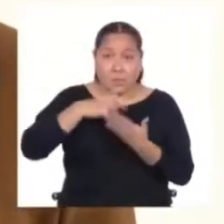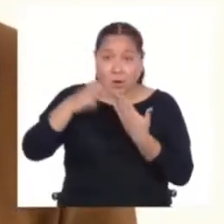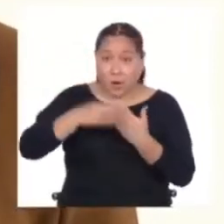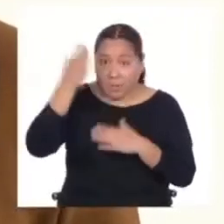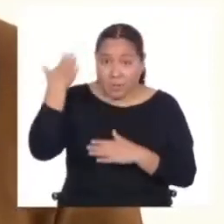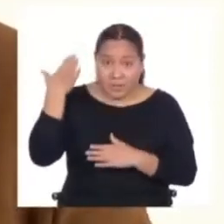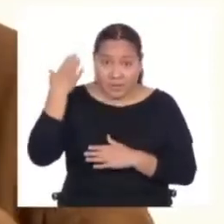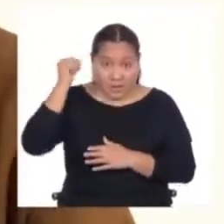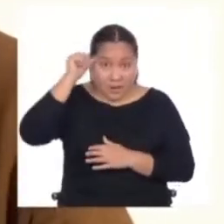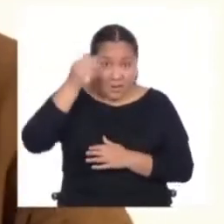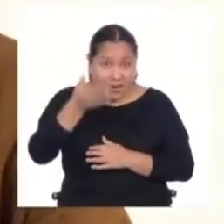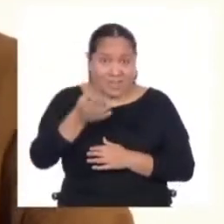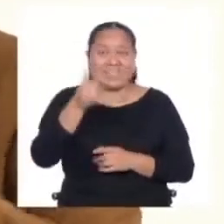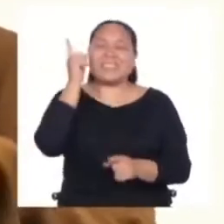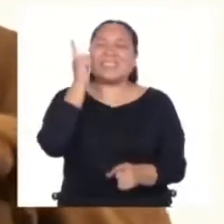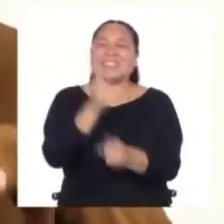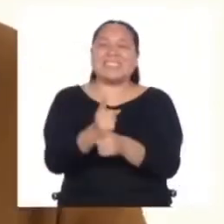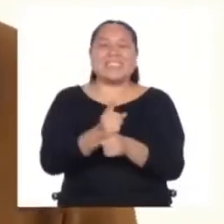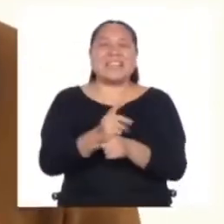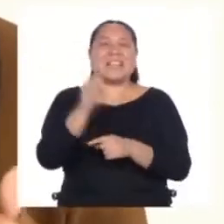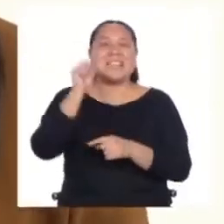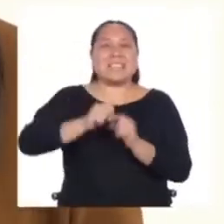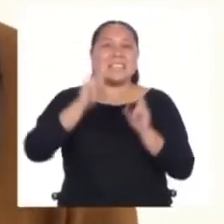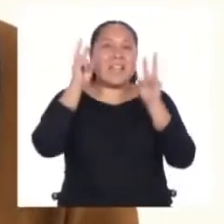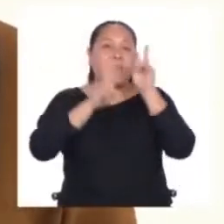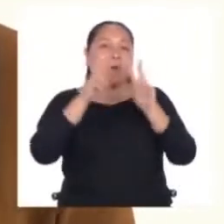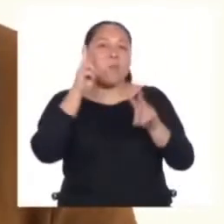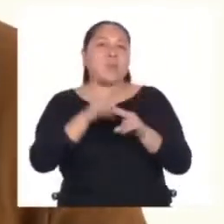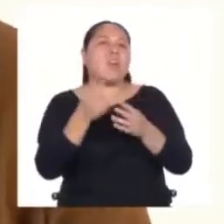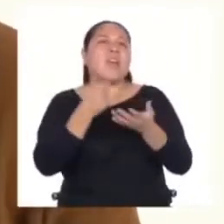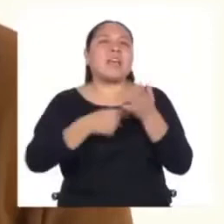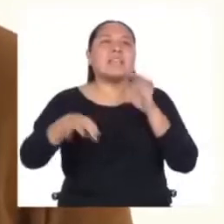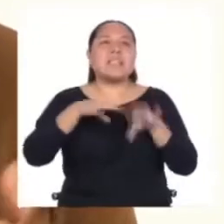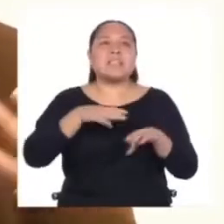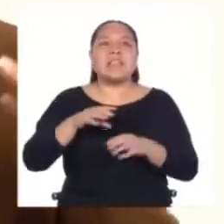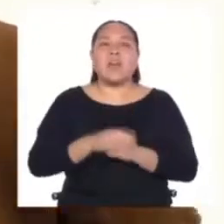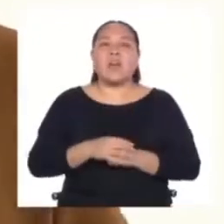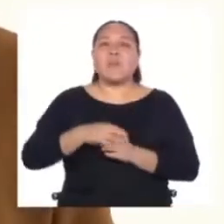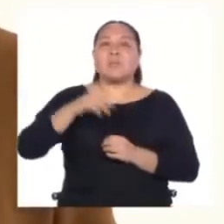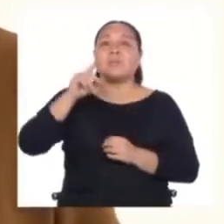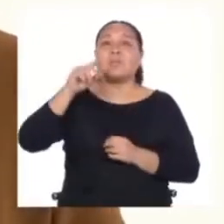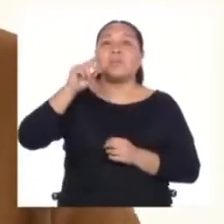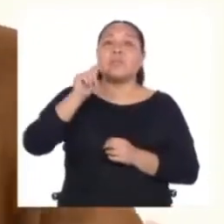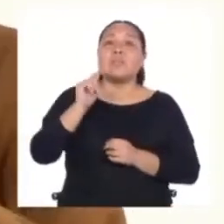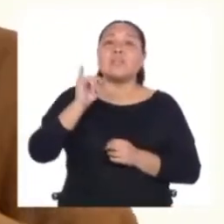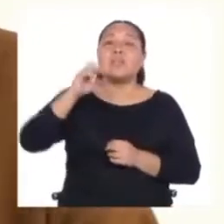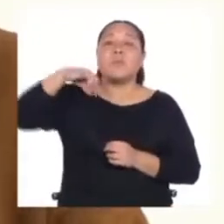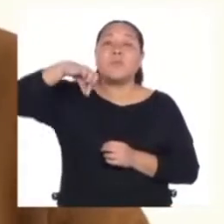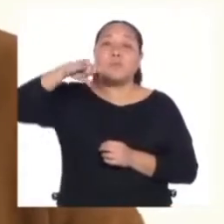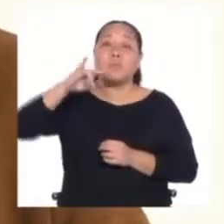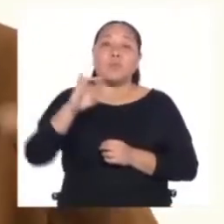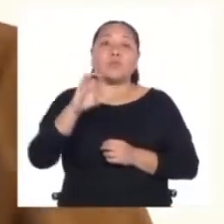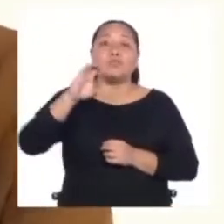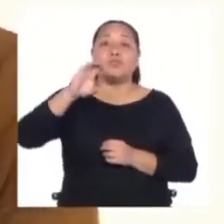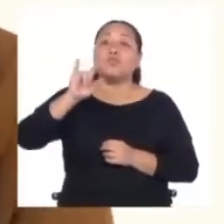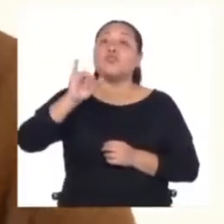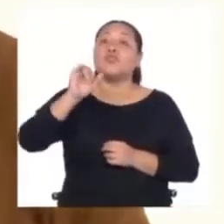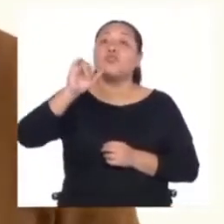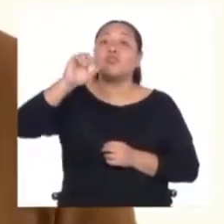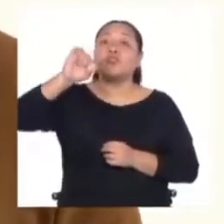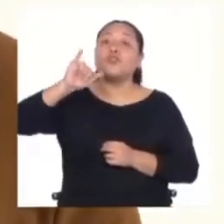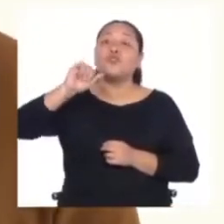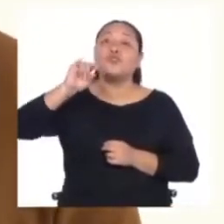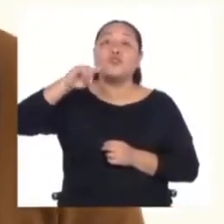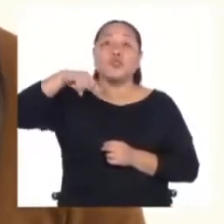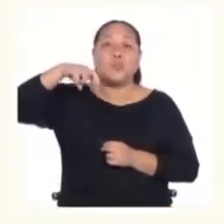anterior? Exacto, estábamos viendo las acciones de Titu Yupanqui, el general de Manco Inca que cercó Lima para poner en